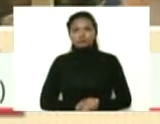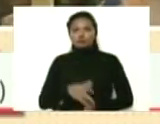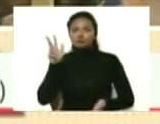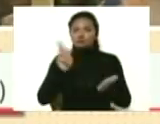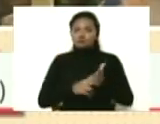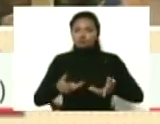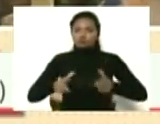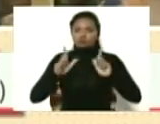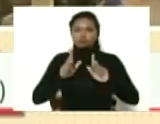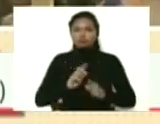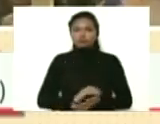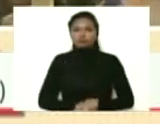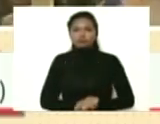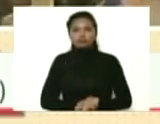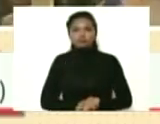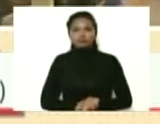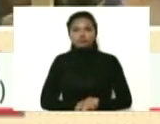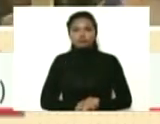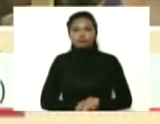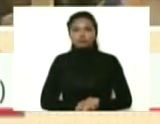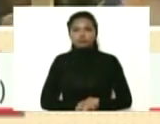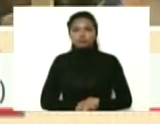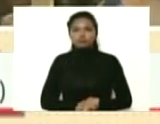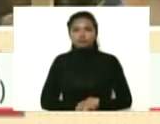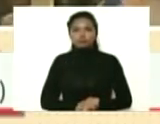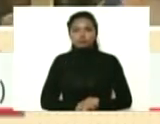Cúmplase. El CEO,